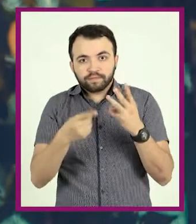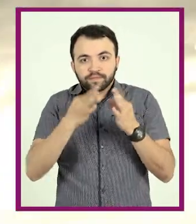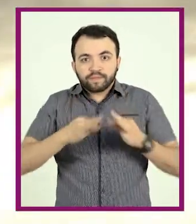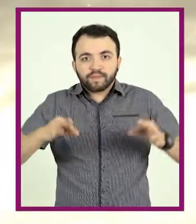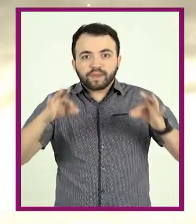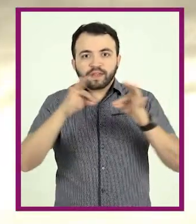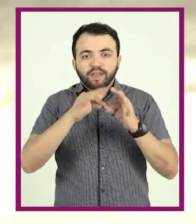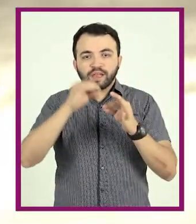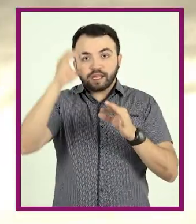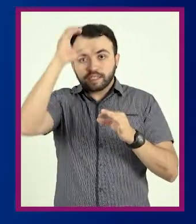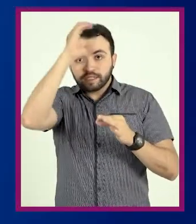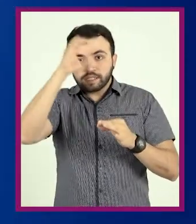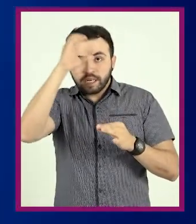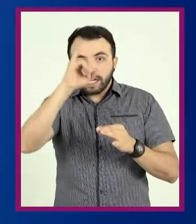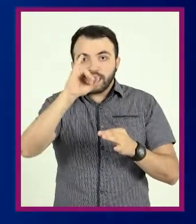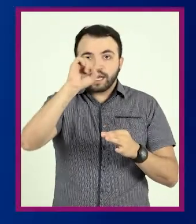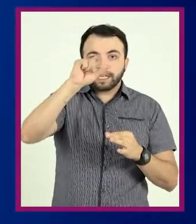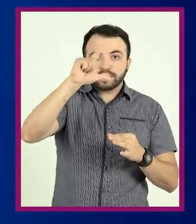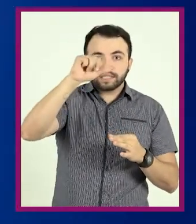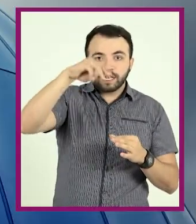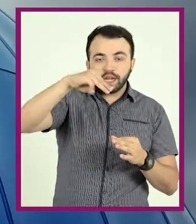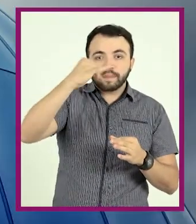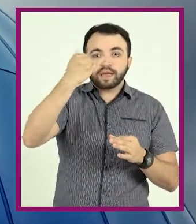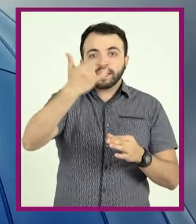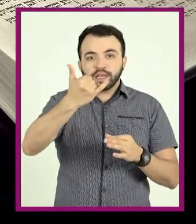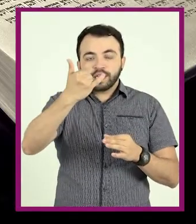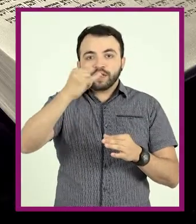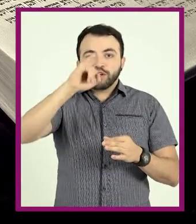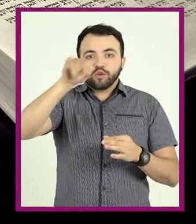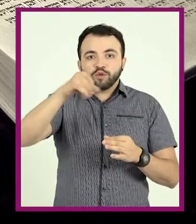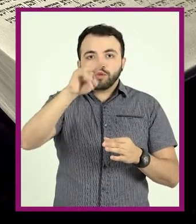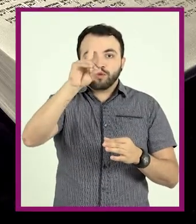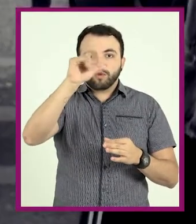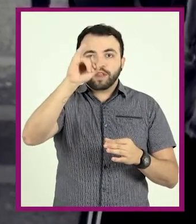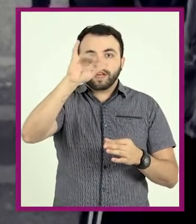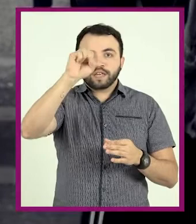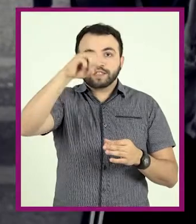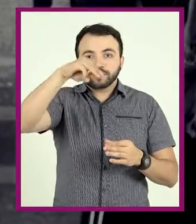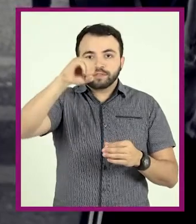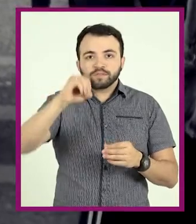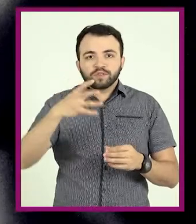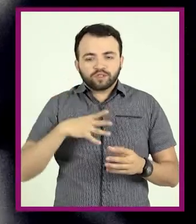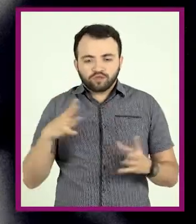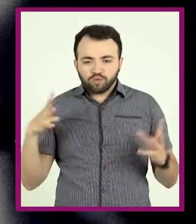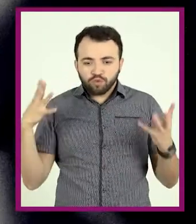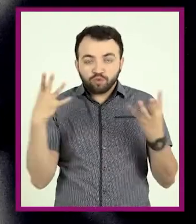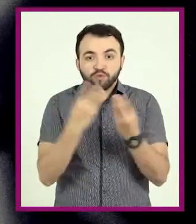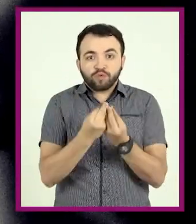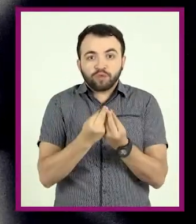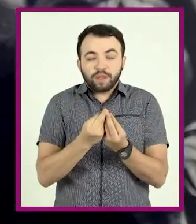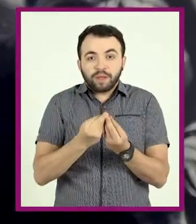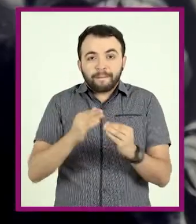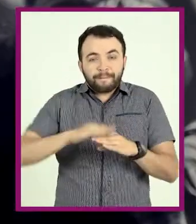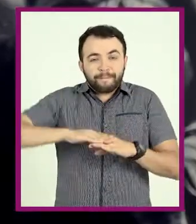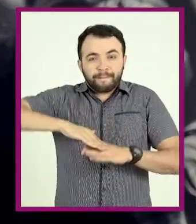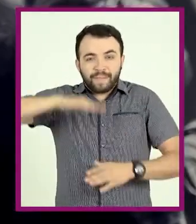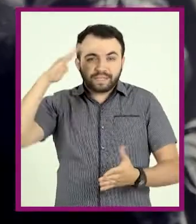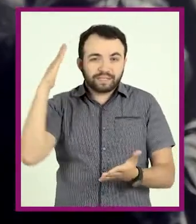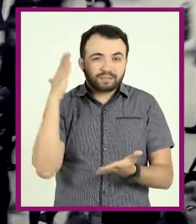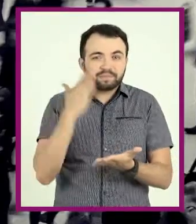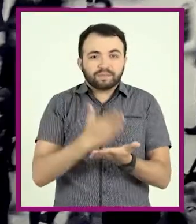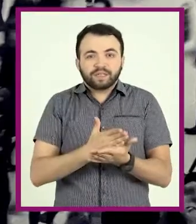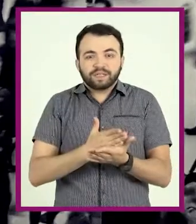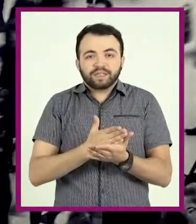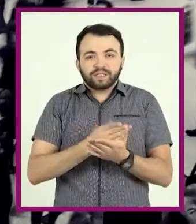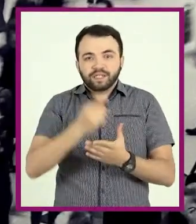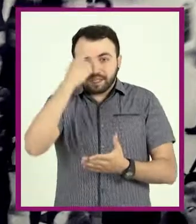religiones monoteístas son el cristianismo, el islam y el judaísmo. Juntas acumulan a más de la mitad de los creyentes del